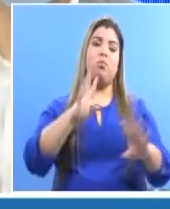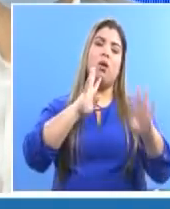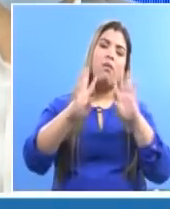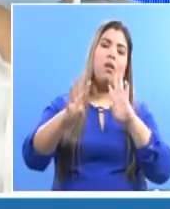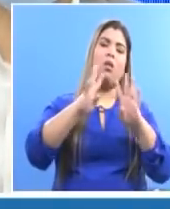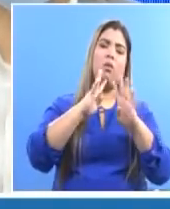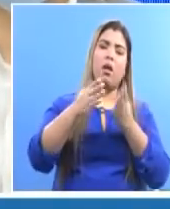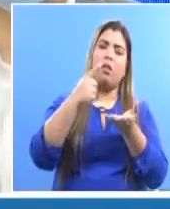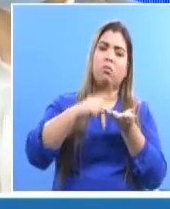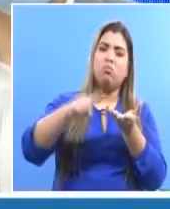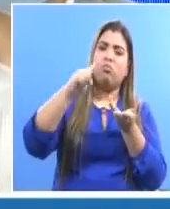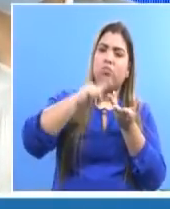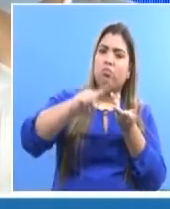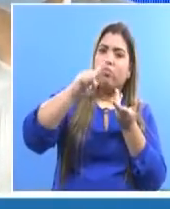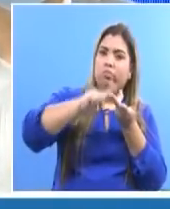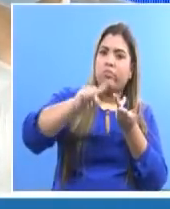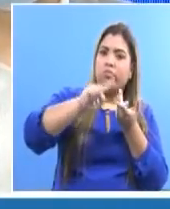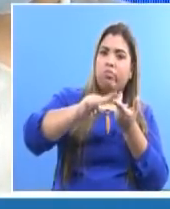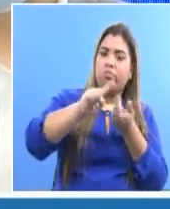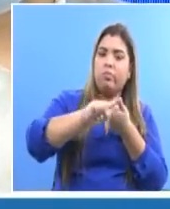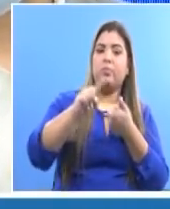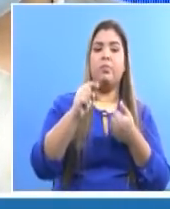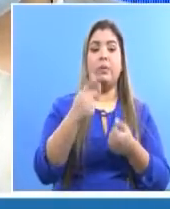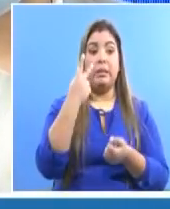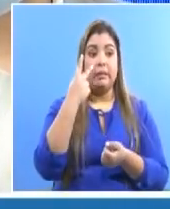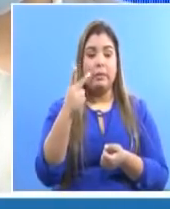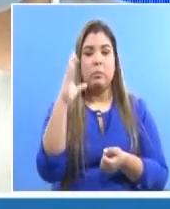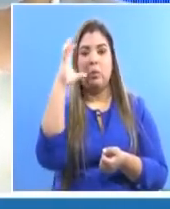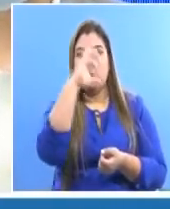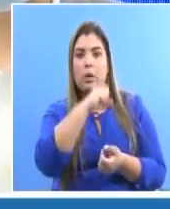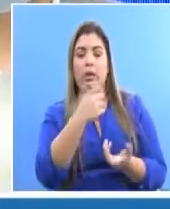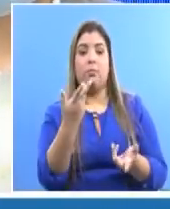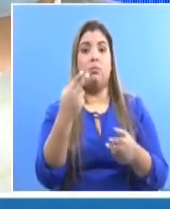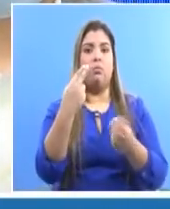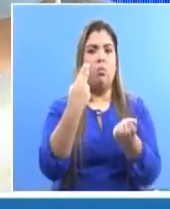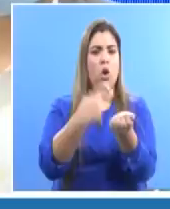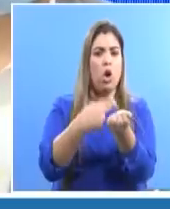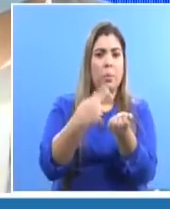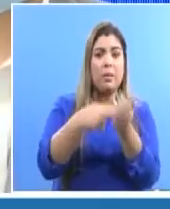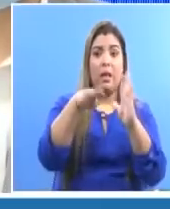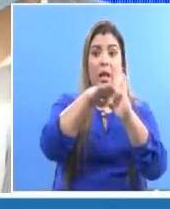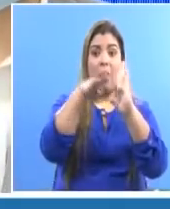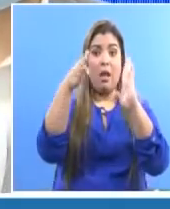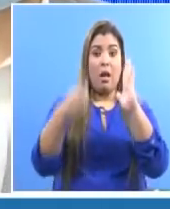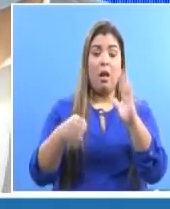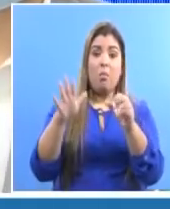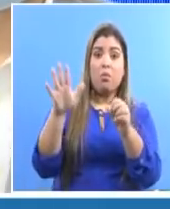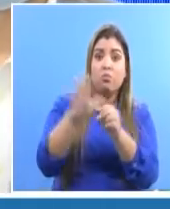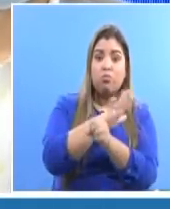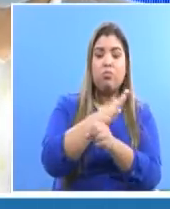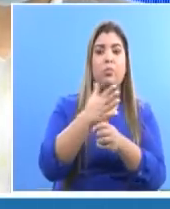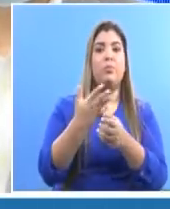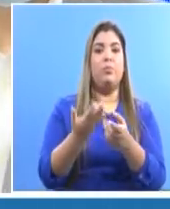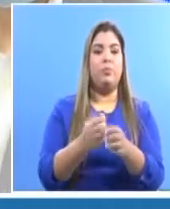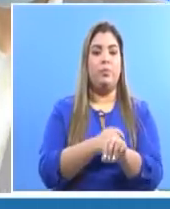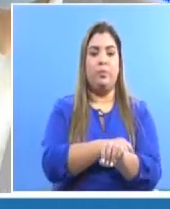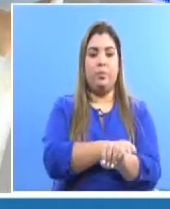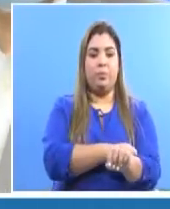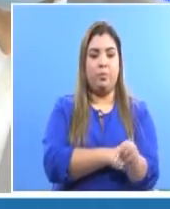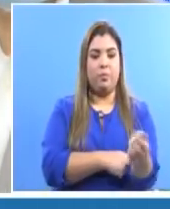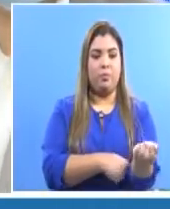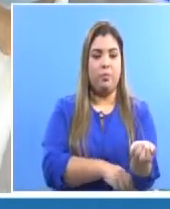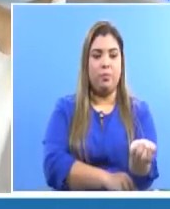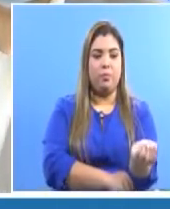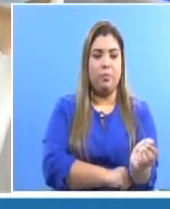hablando y de lo que hemos venido tomando en cuenta junto con la capacidad hospitalaria, con la tasa de positividad. Cuando